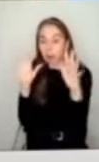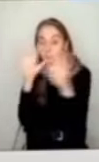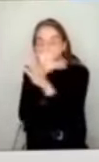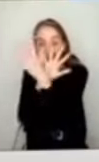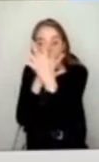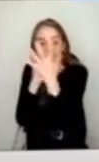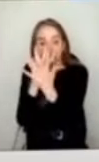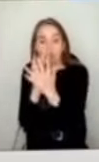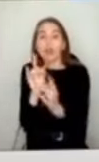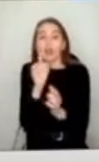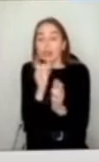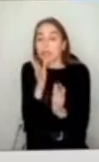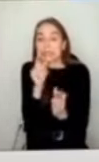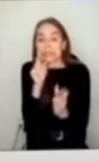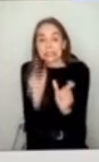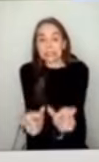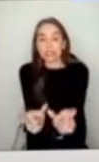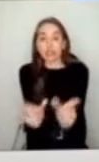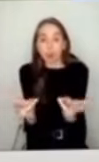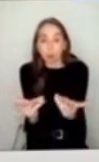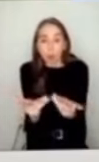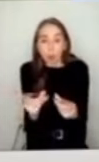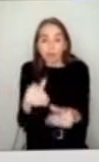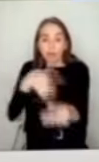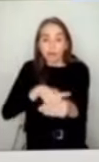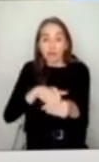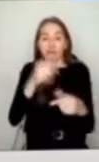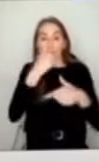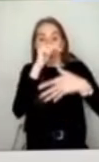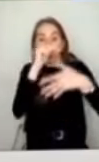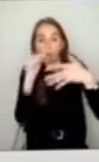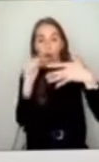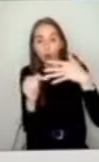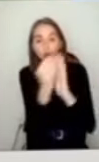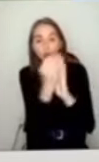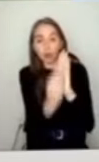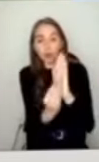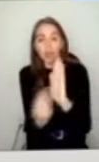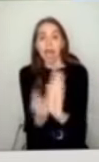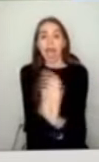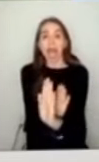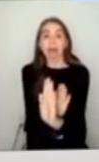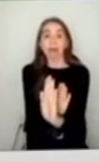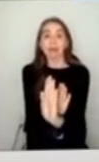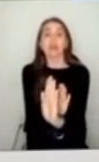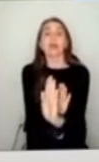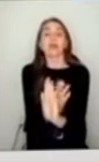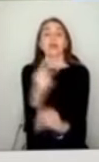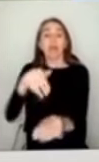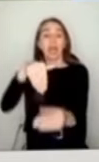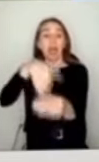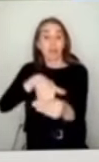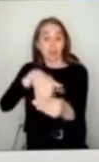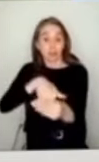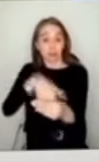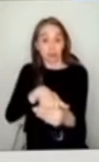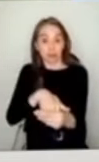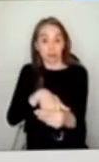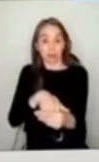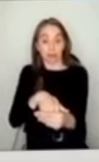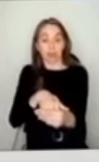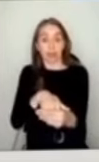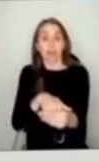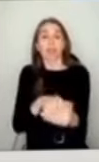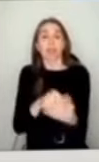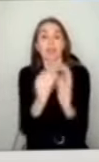votos, además de una serie de otros episodios que antecedieron a los comicios. En efecto, y a pesar de las cifras dadas a